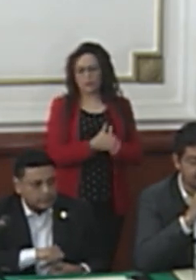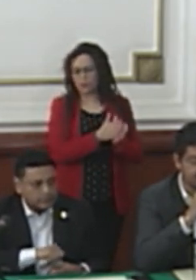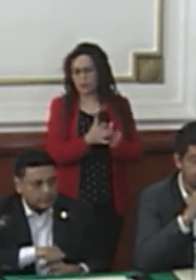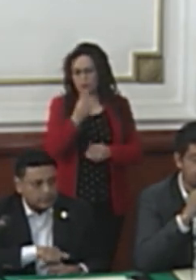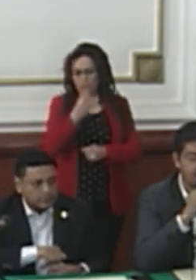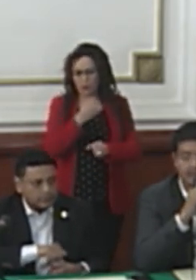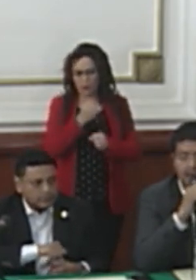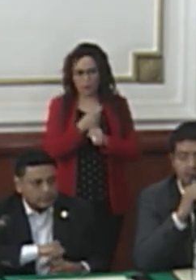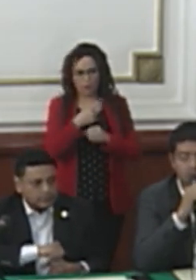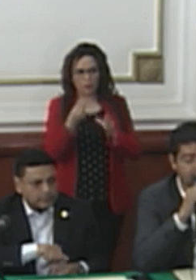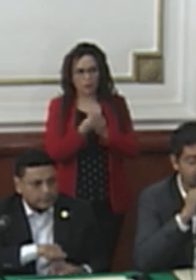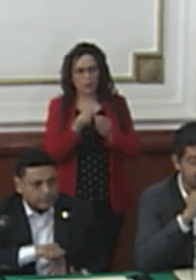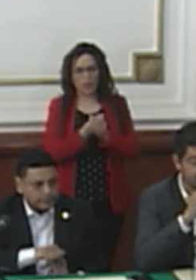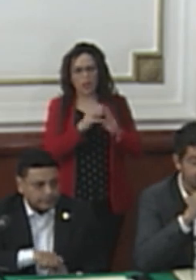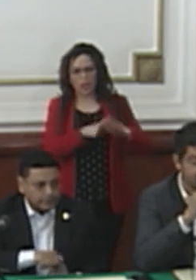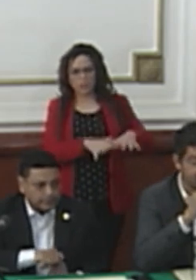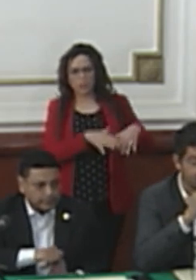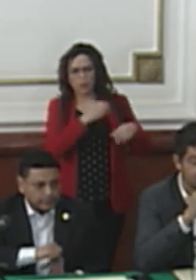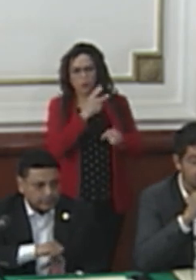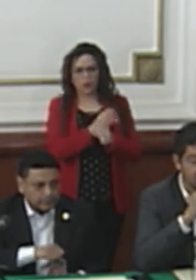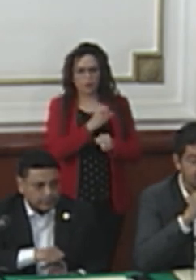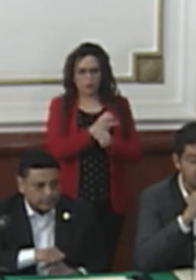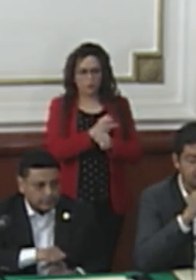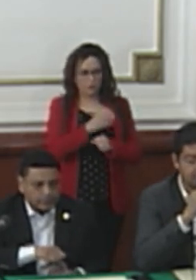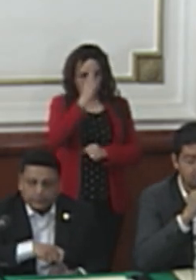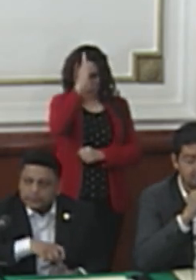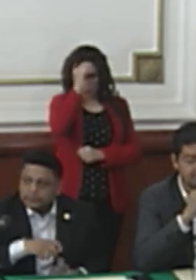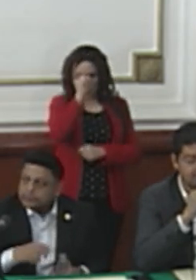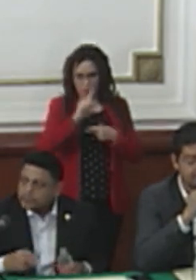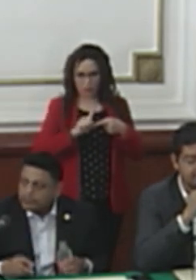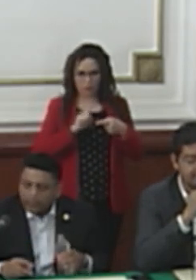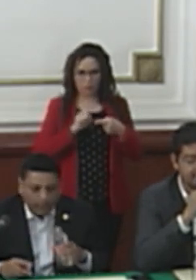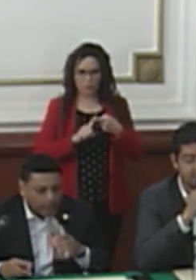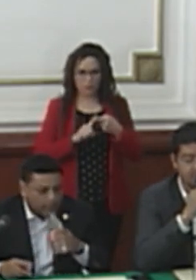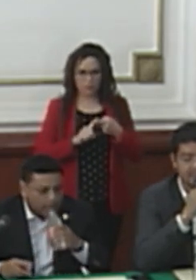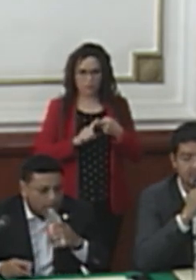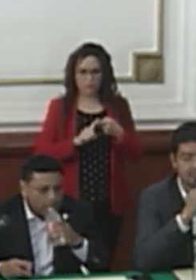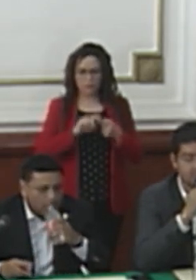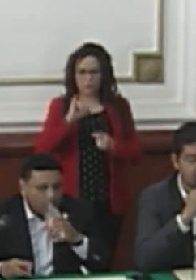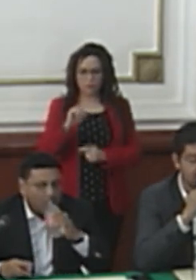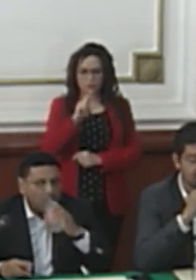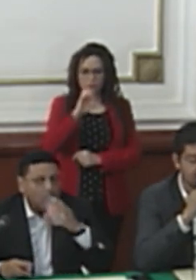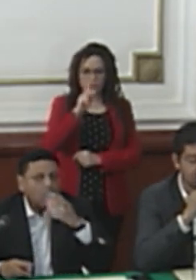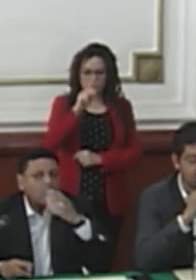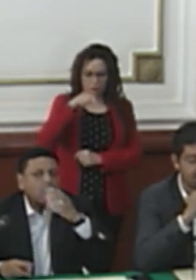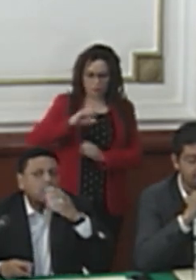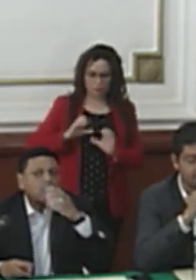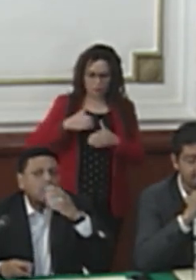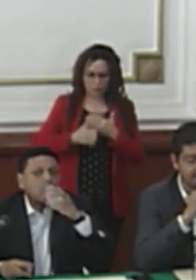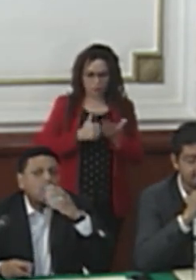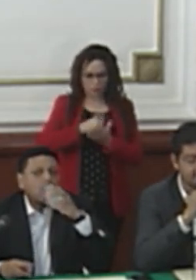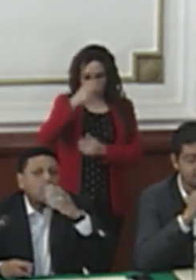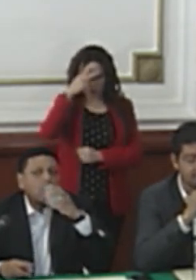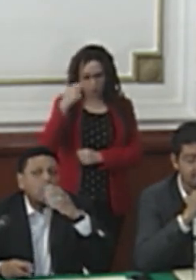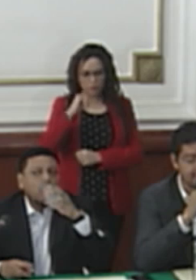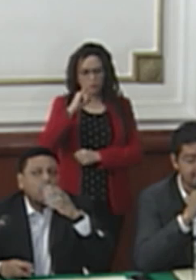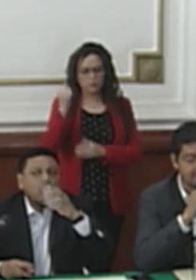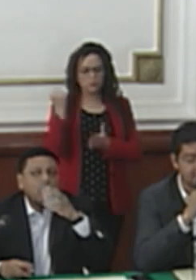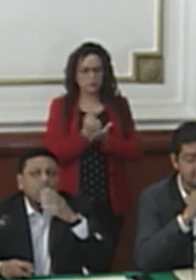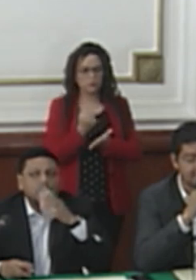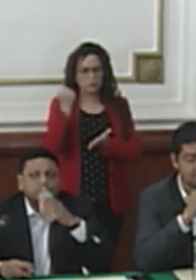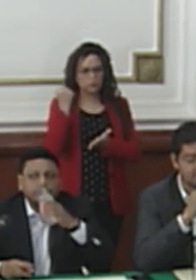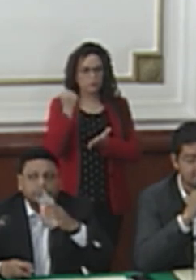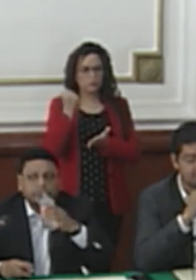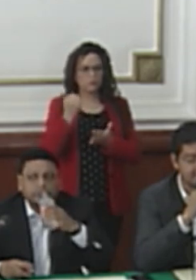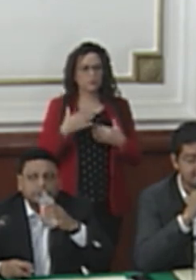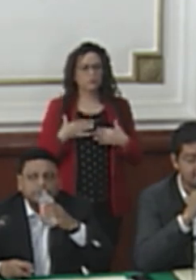legislatura. Acuerdo. Primero, la Junta de Coordinación Política del Congreso de la Ciudad de México aprueba la creación e integración